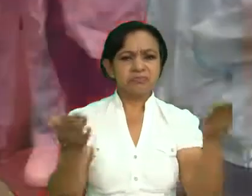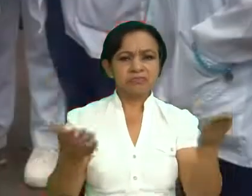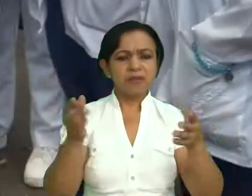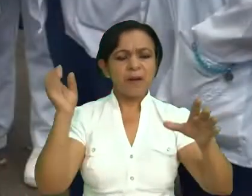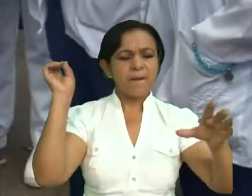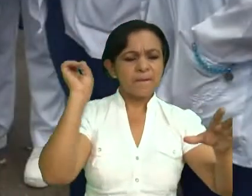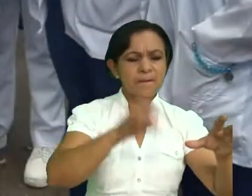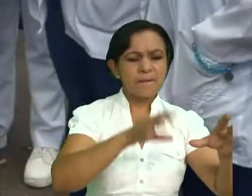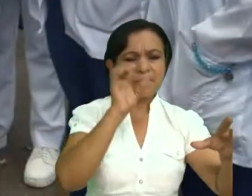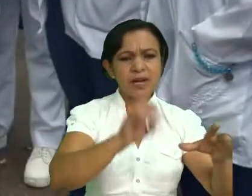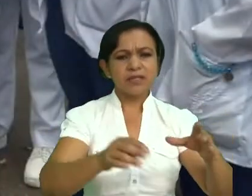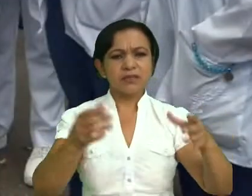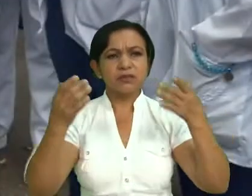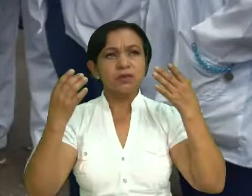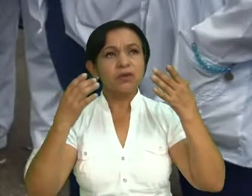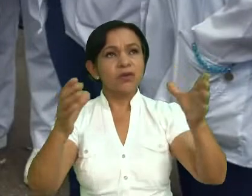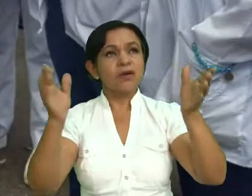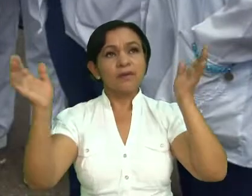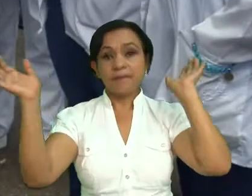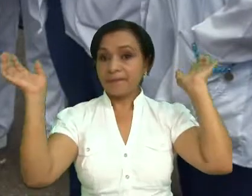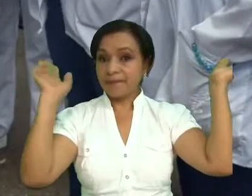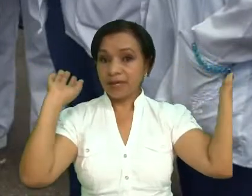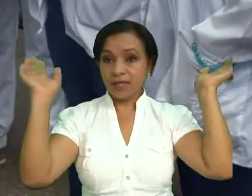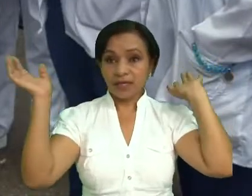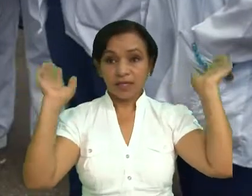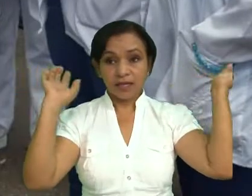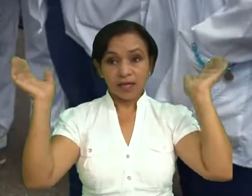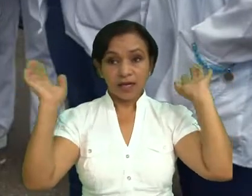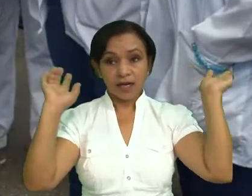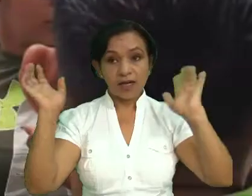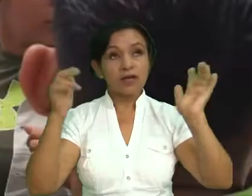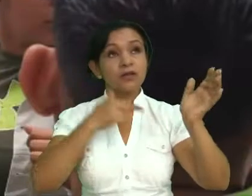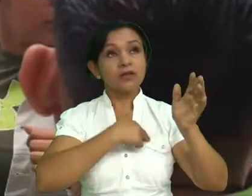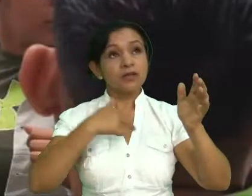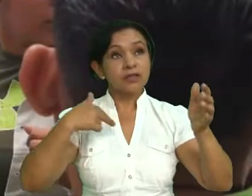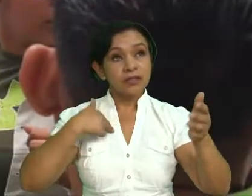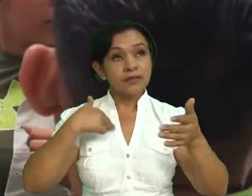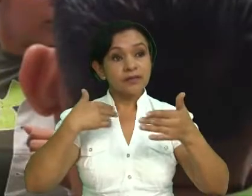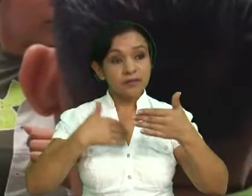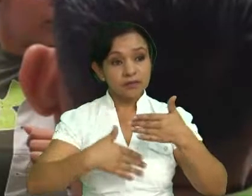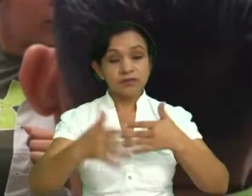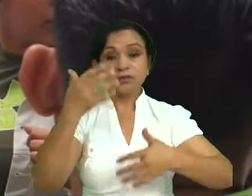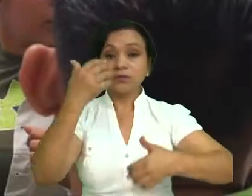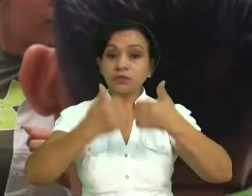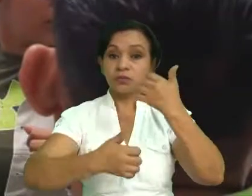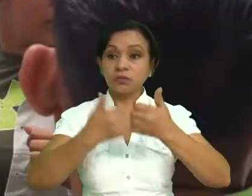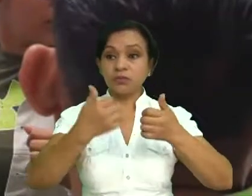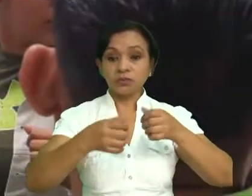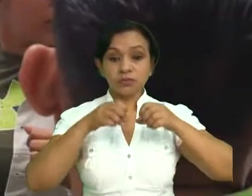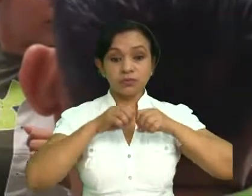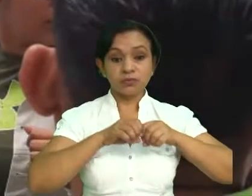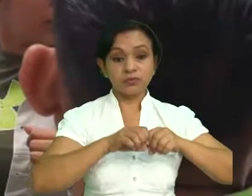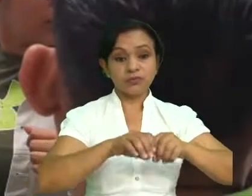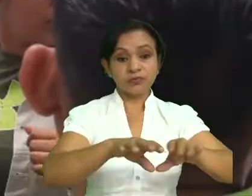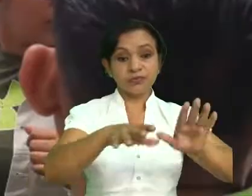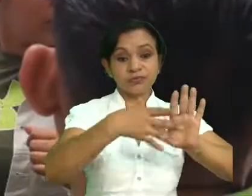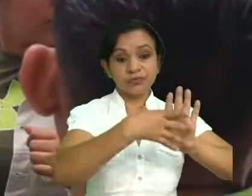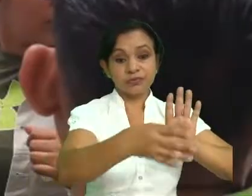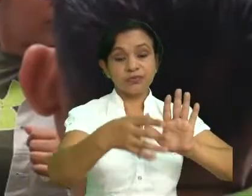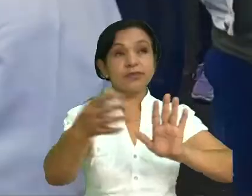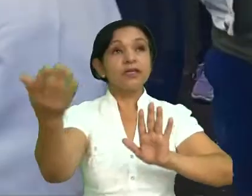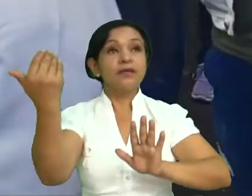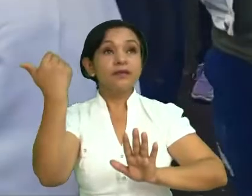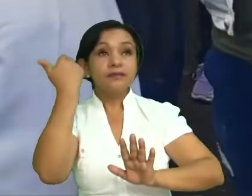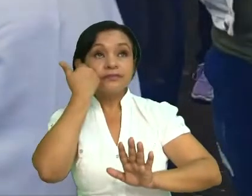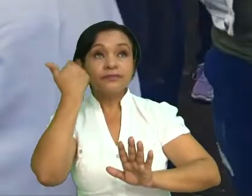basura, sedimento de los mercados, que viene a eliminar foco de transmisión de diferentes enfermedades.